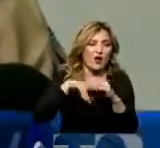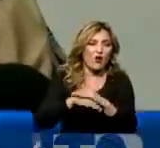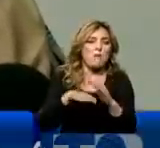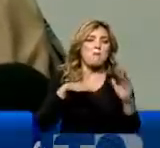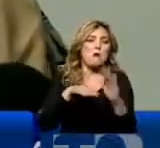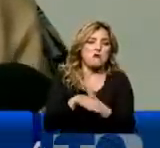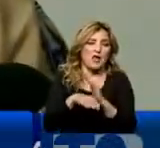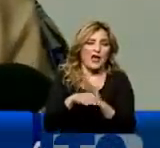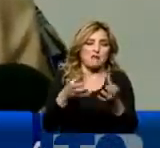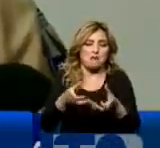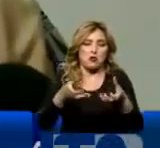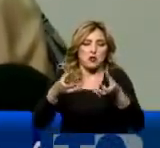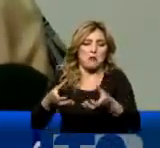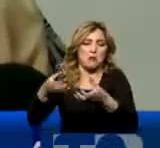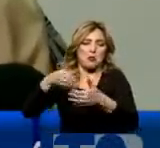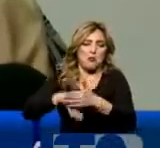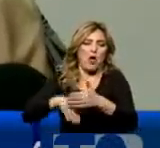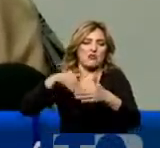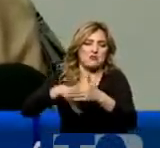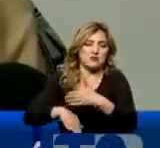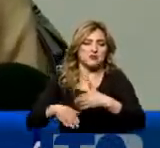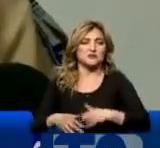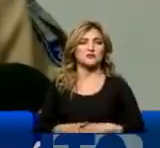estaba acopiada previamente,